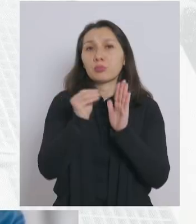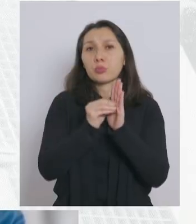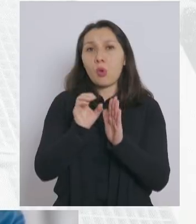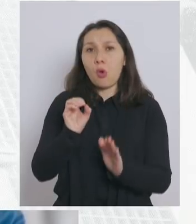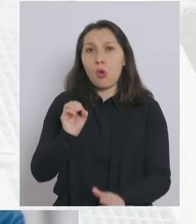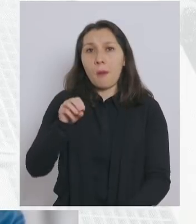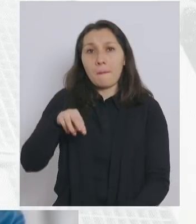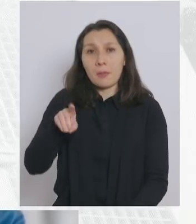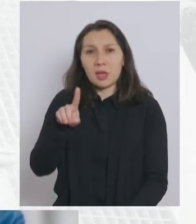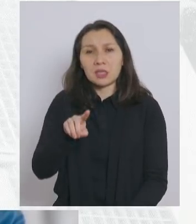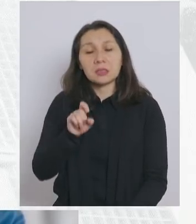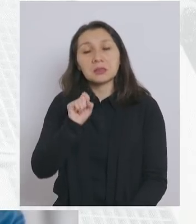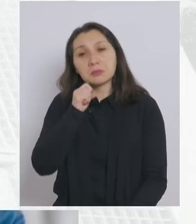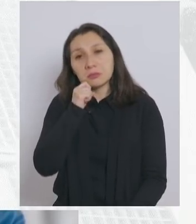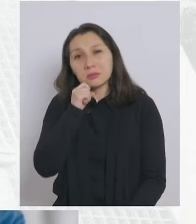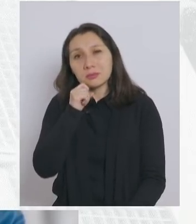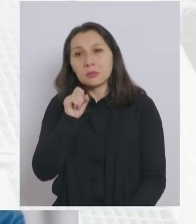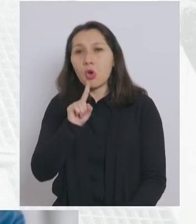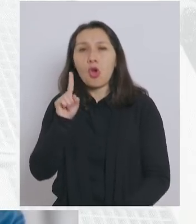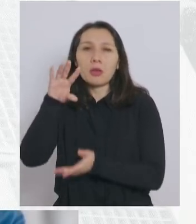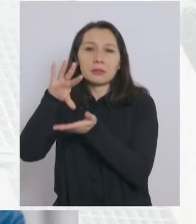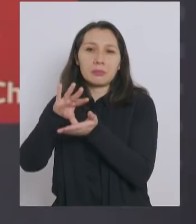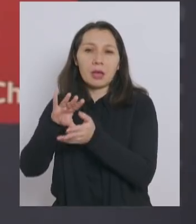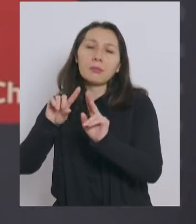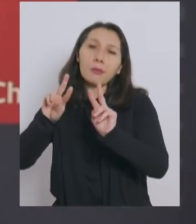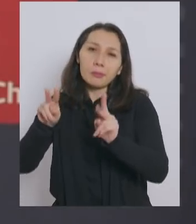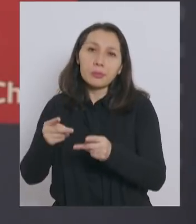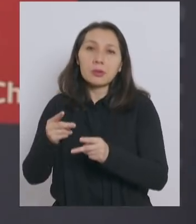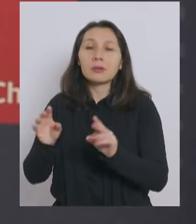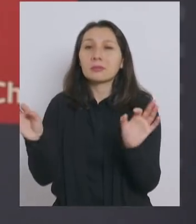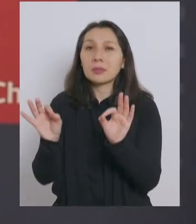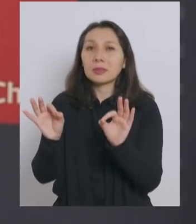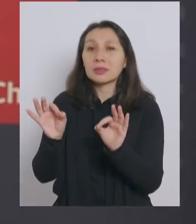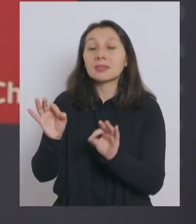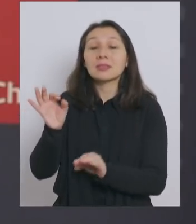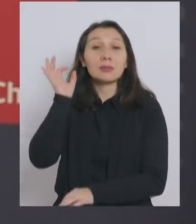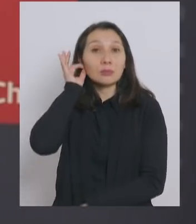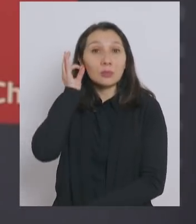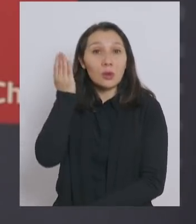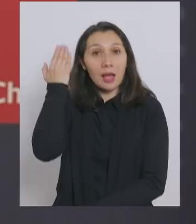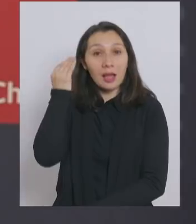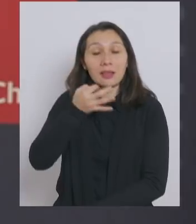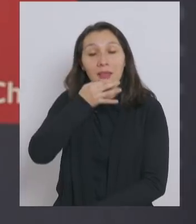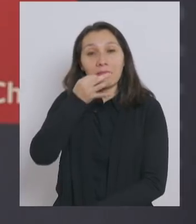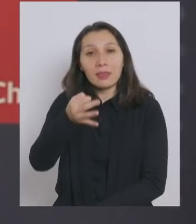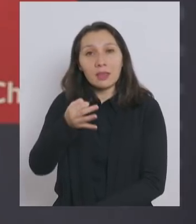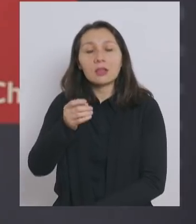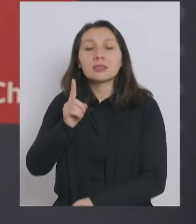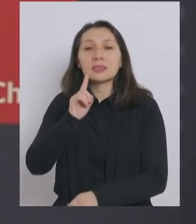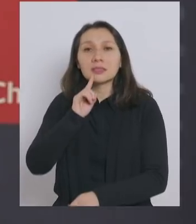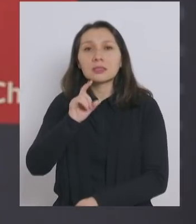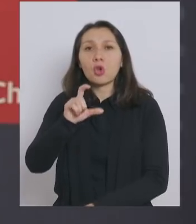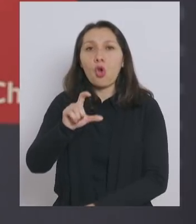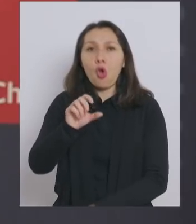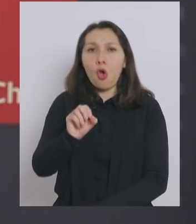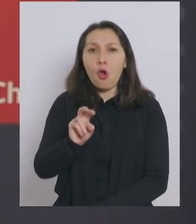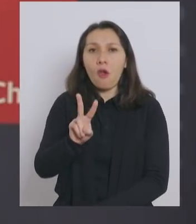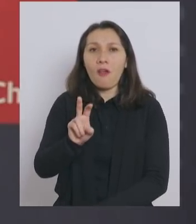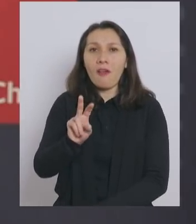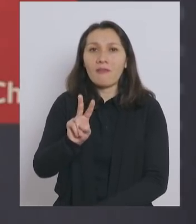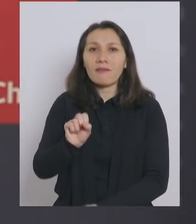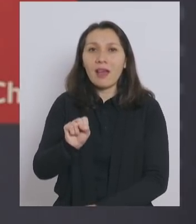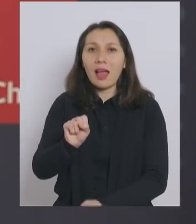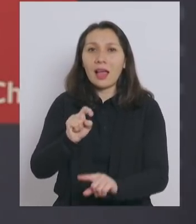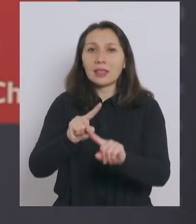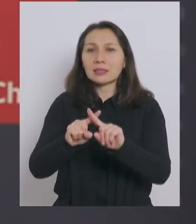Mundial de la Salud, aunque obviamente no es un país, pero como explicó Patricia en la presentación anterior, el mecanismo COVAX permite